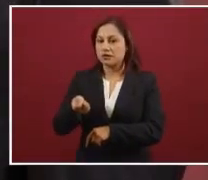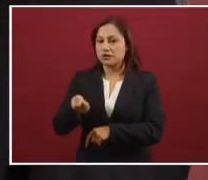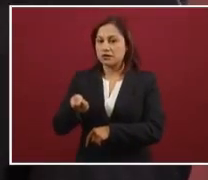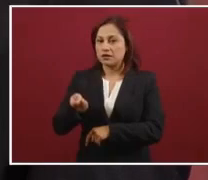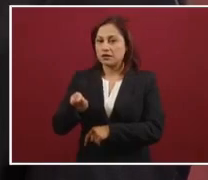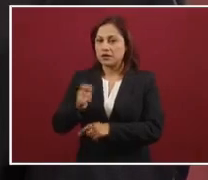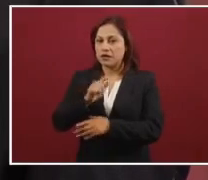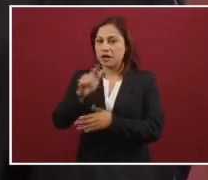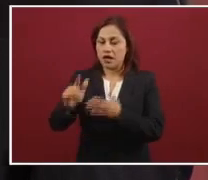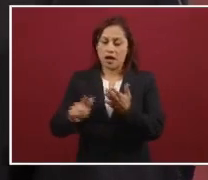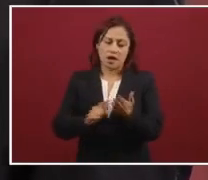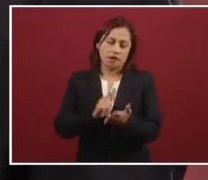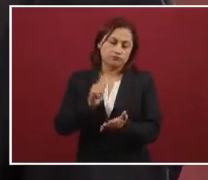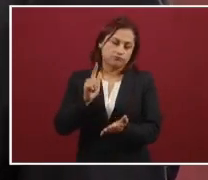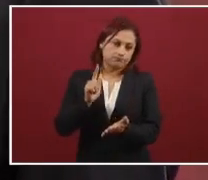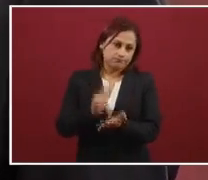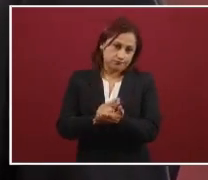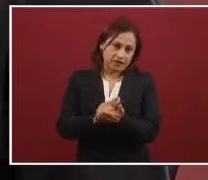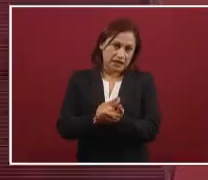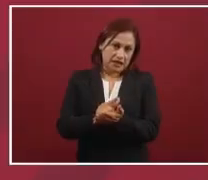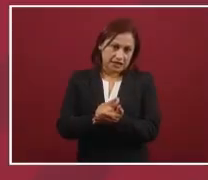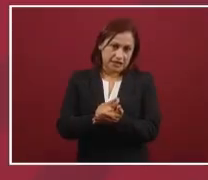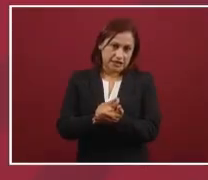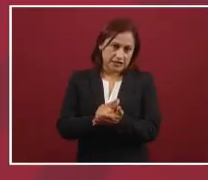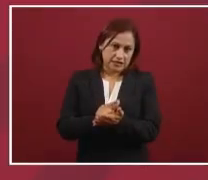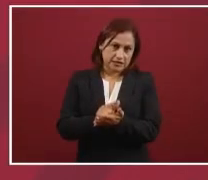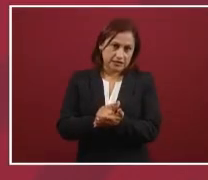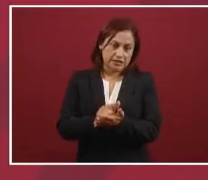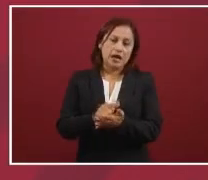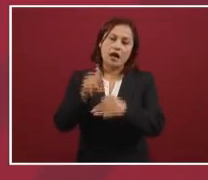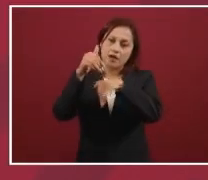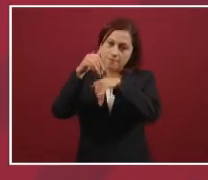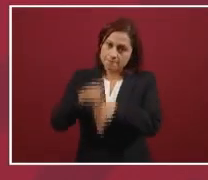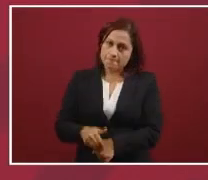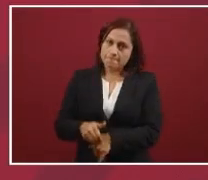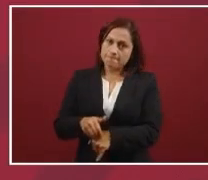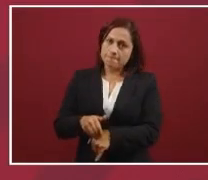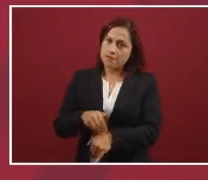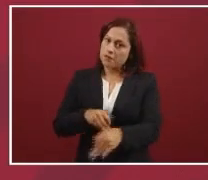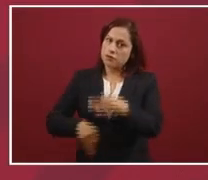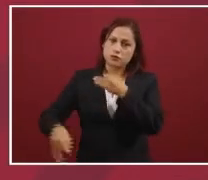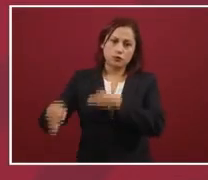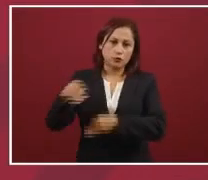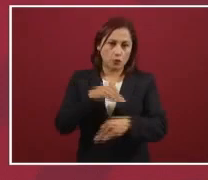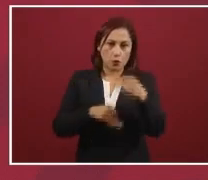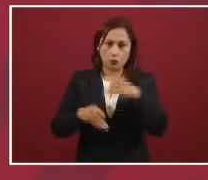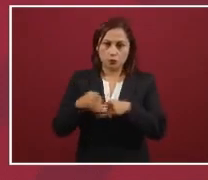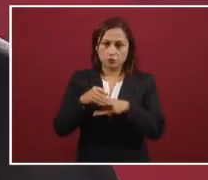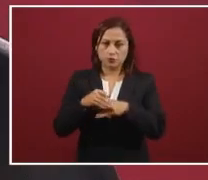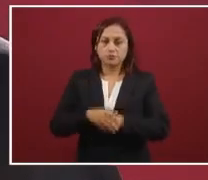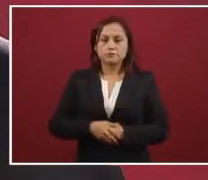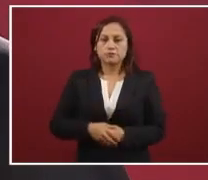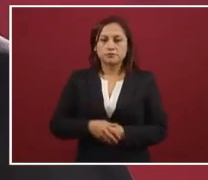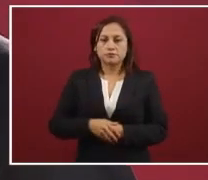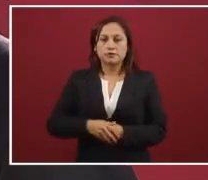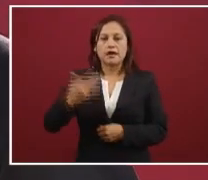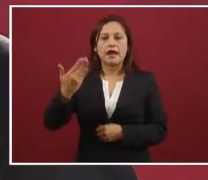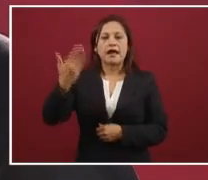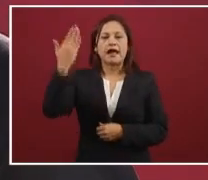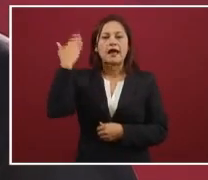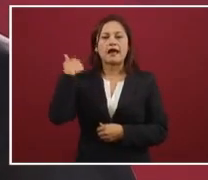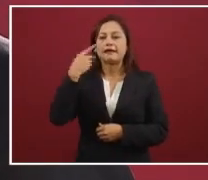nada esté por encima de la legalidad. Siempre se hablaba de que la ley es la